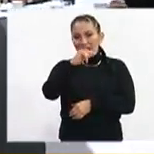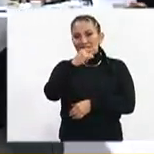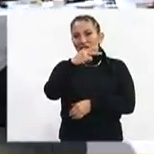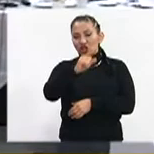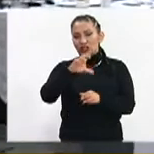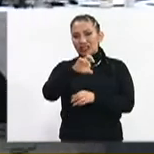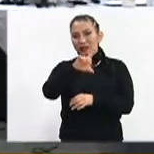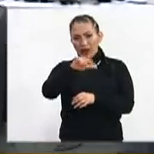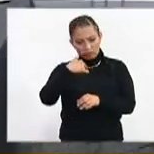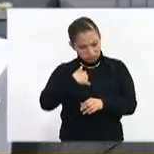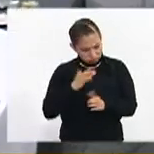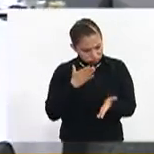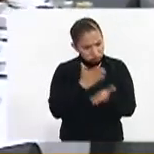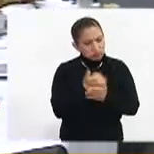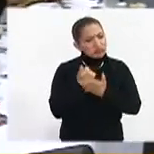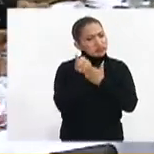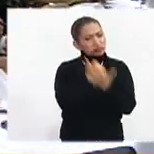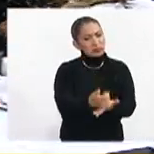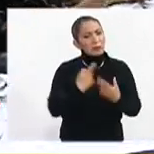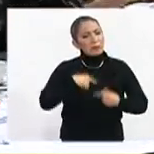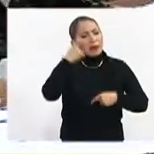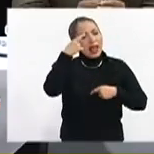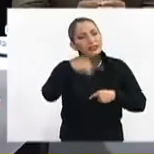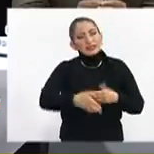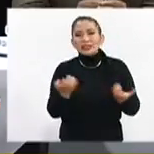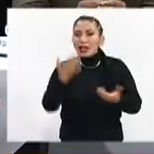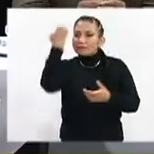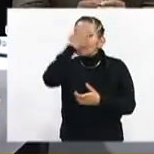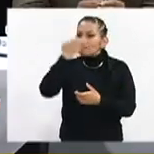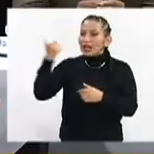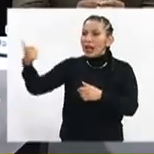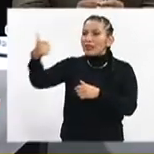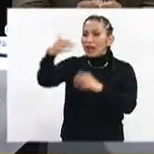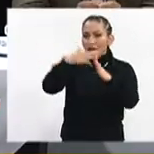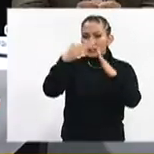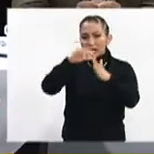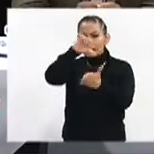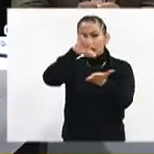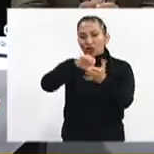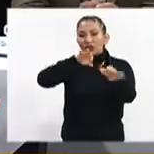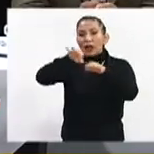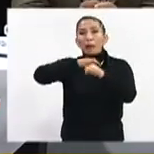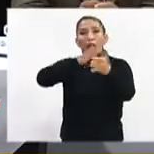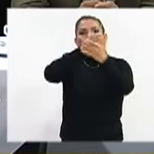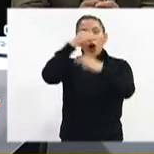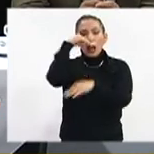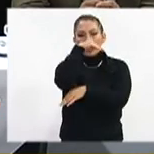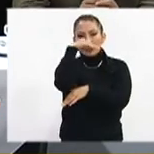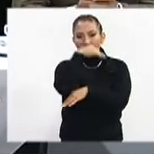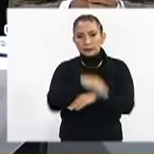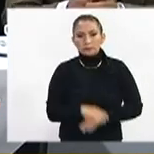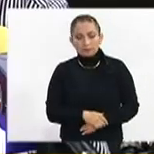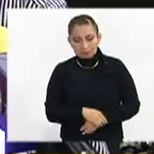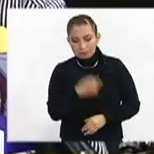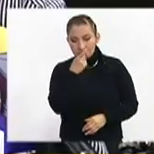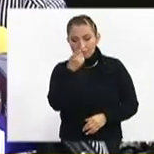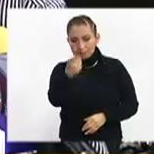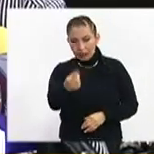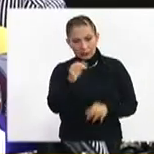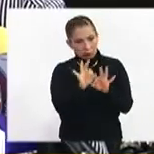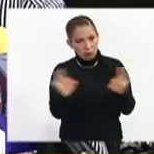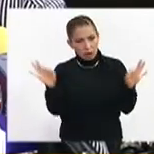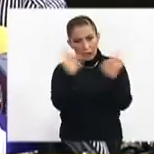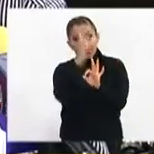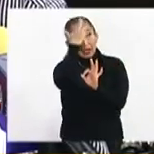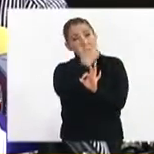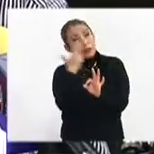Civiles se pusieron a disposición de la ciudadanía para realizar peritajes en casas y centros de trabajo de forma gratuita. Destacaron que es